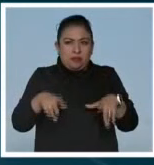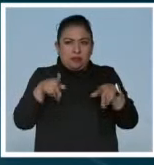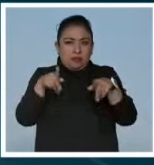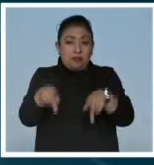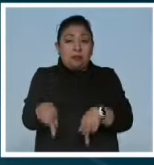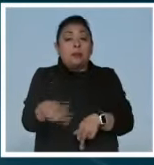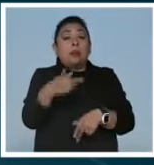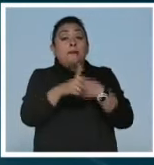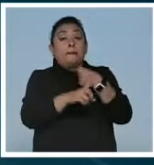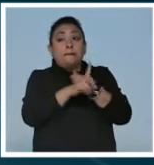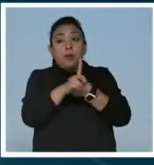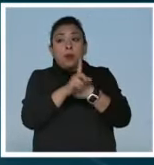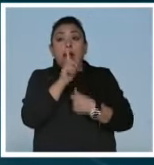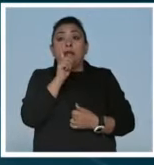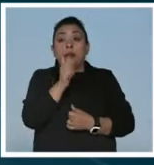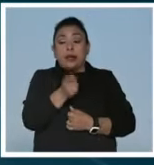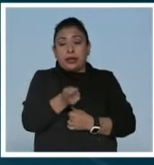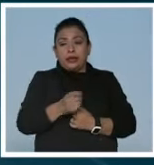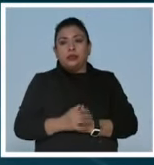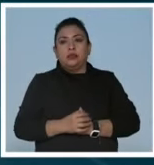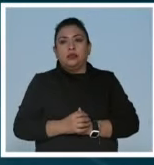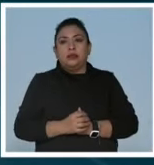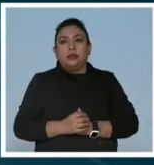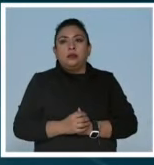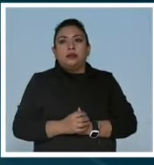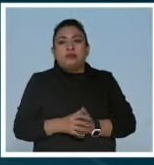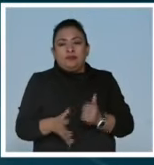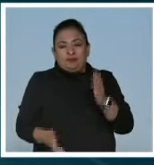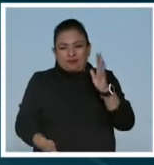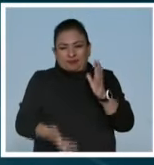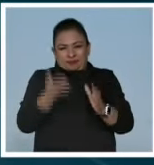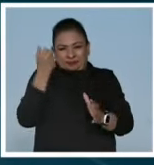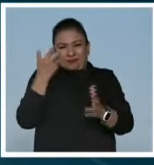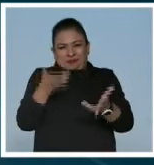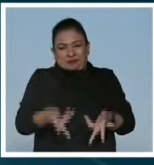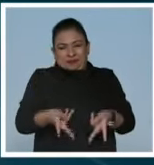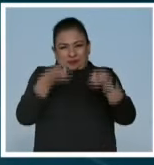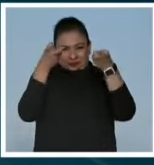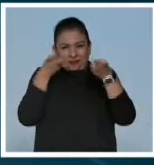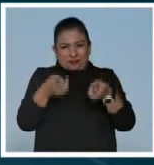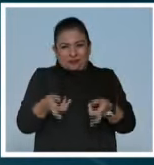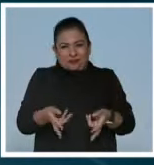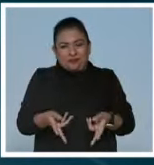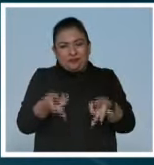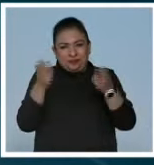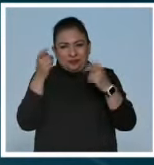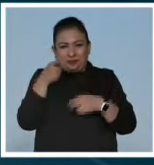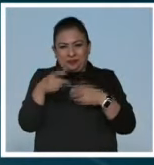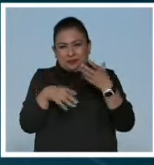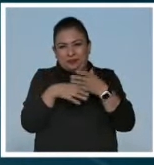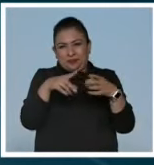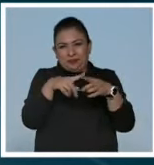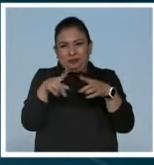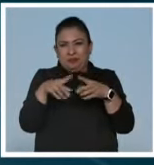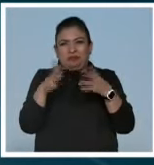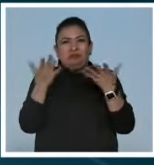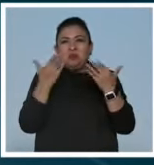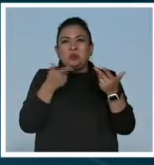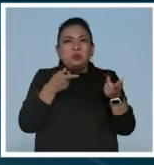El problema justo pues es que al saquear estos bienes o al extraer estos bienes sin